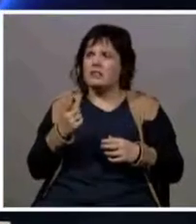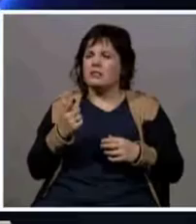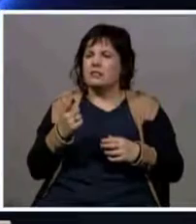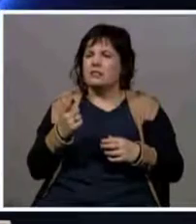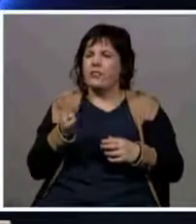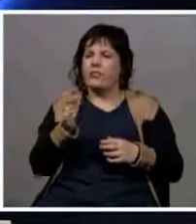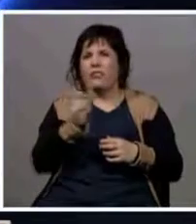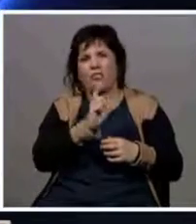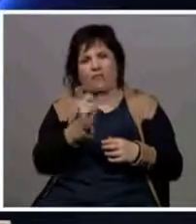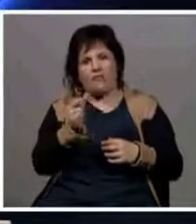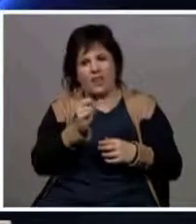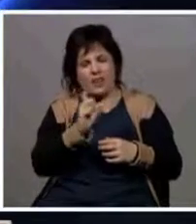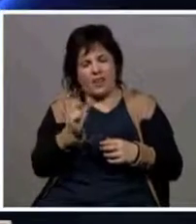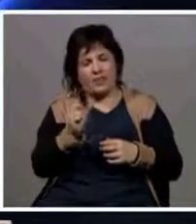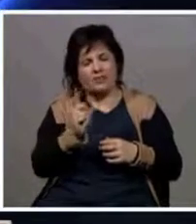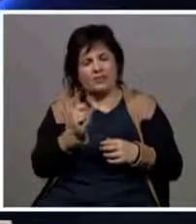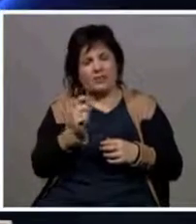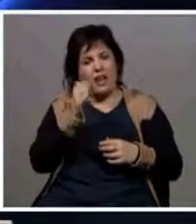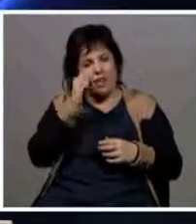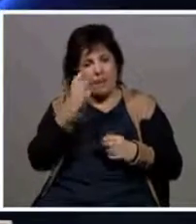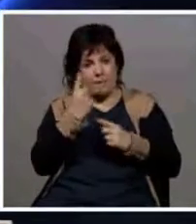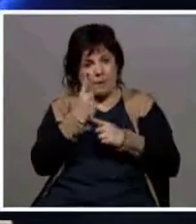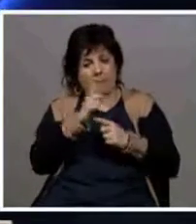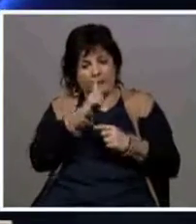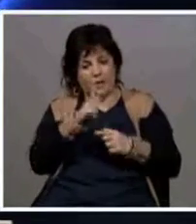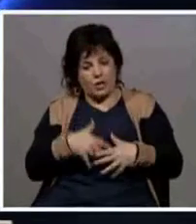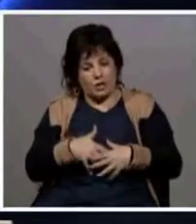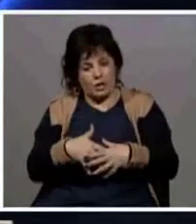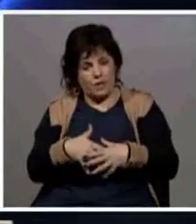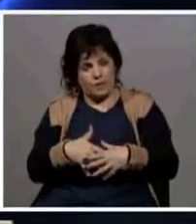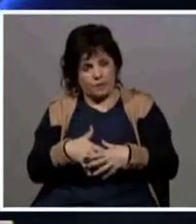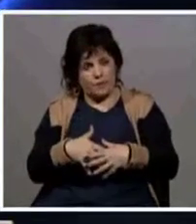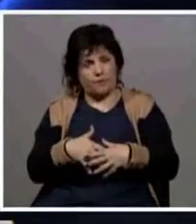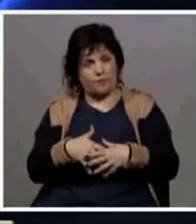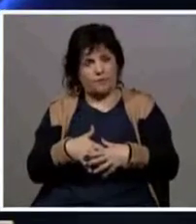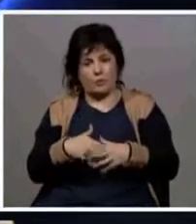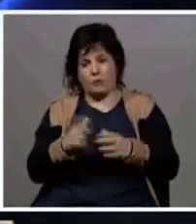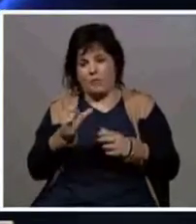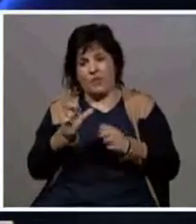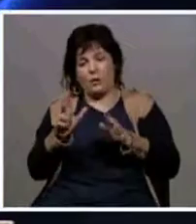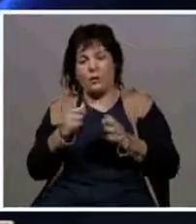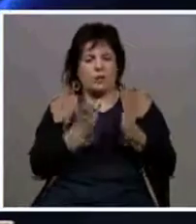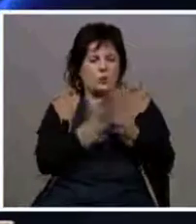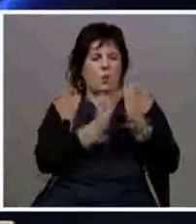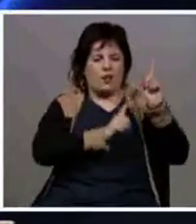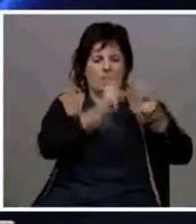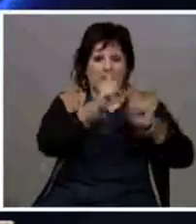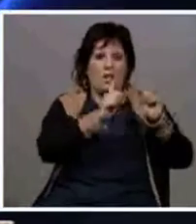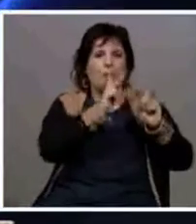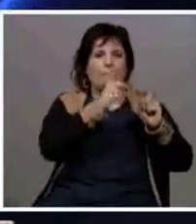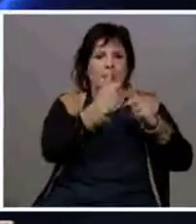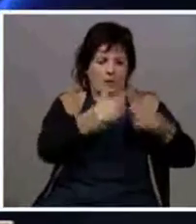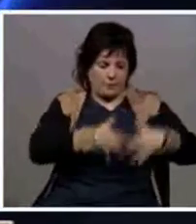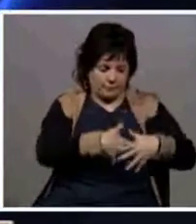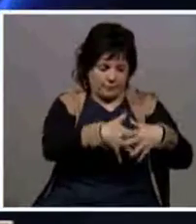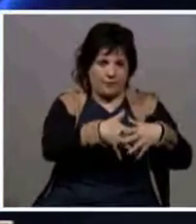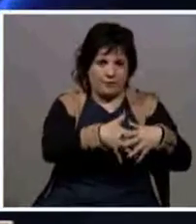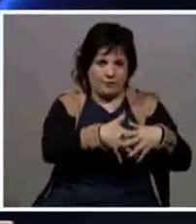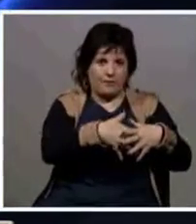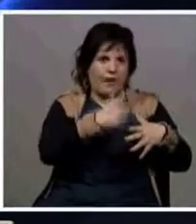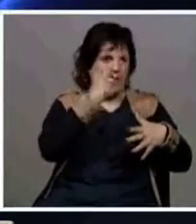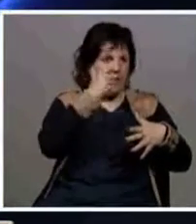diferencia en la edad al primer hijo de una mujer con estudios universitarios en comparación con